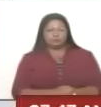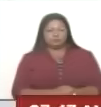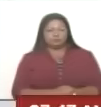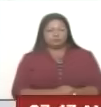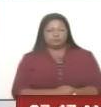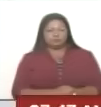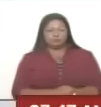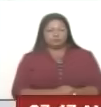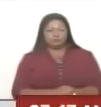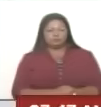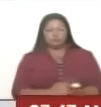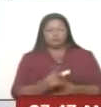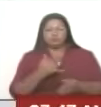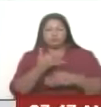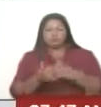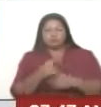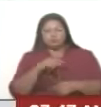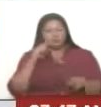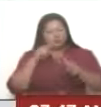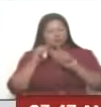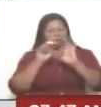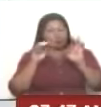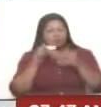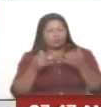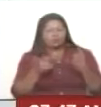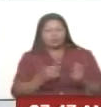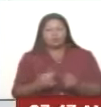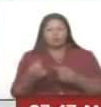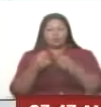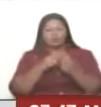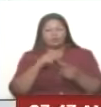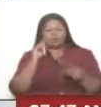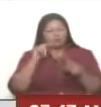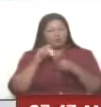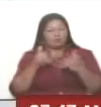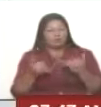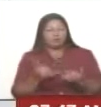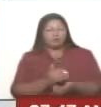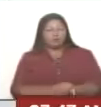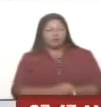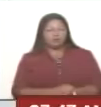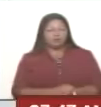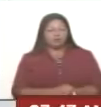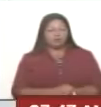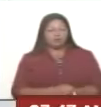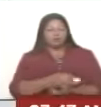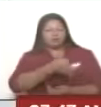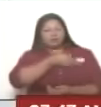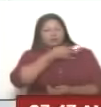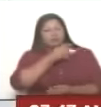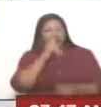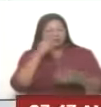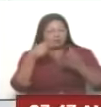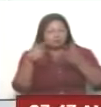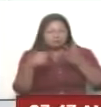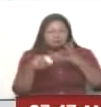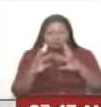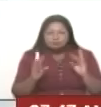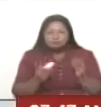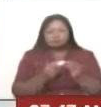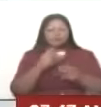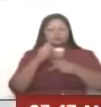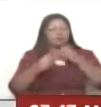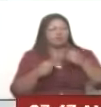proyecciones y expectativas muy favorables en lo económico y por lo tanto también en lo social, hay un conjunto de factores